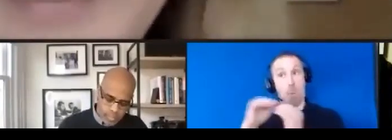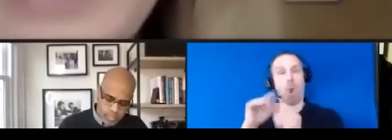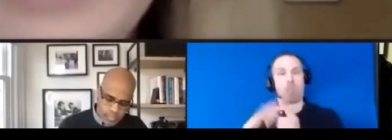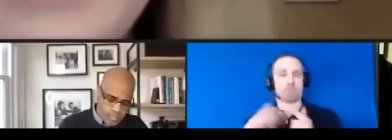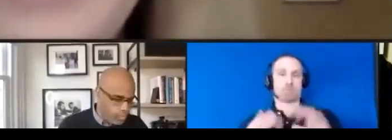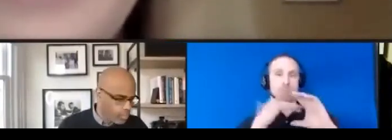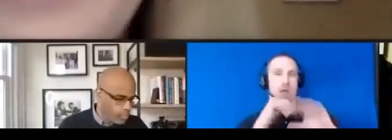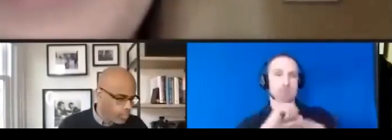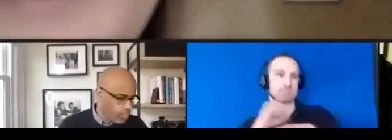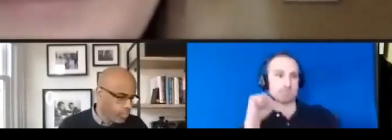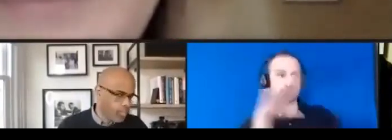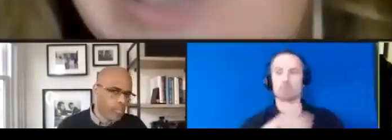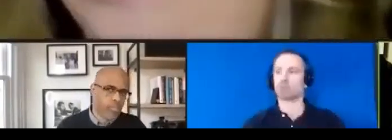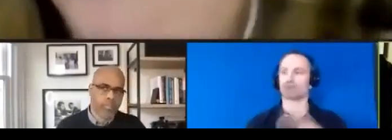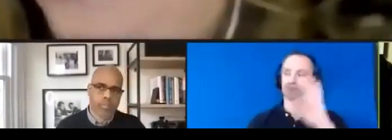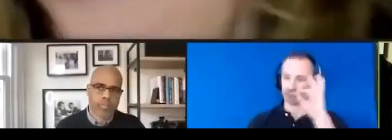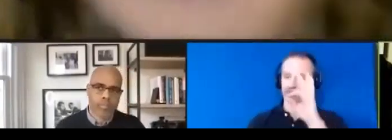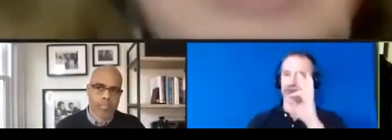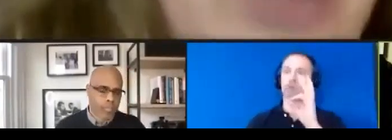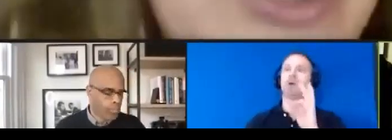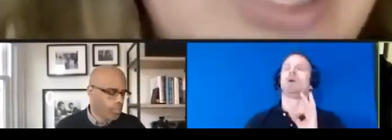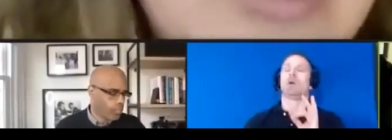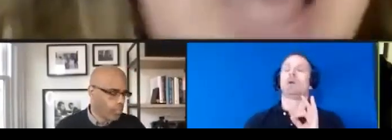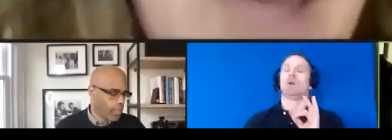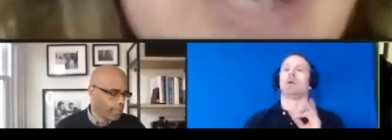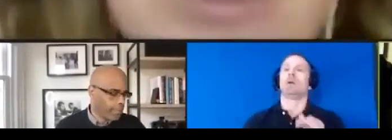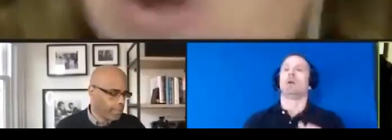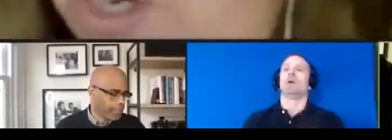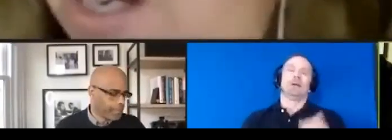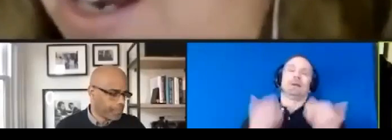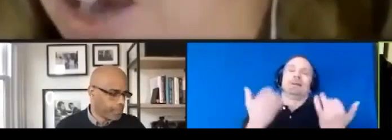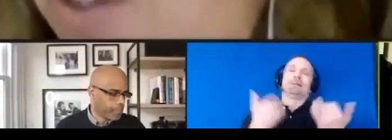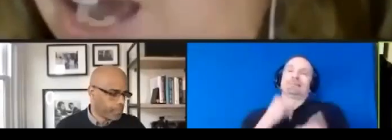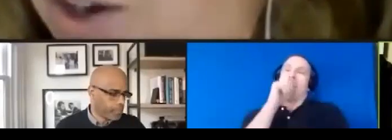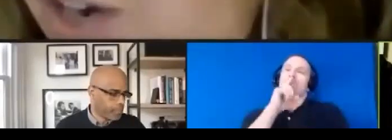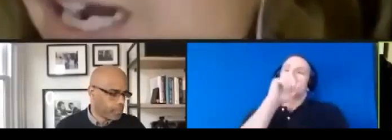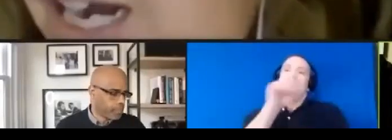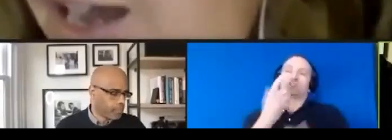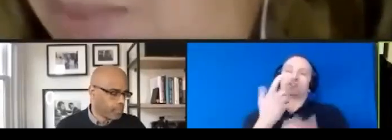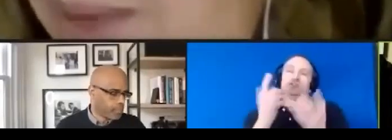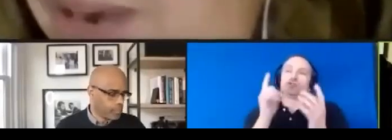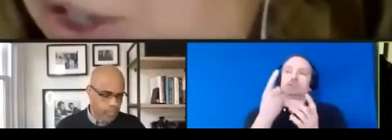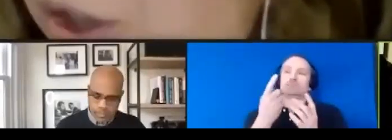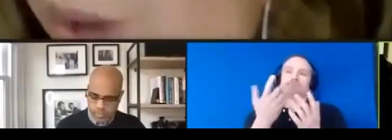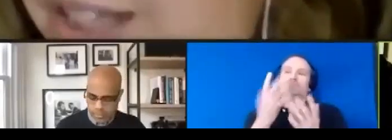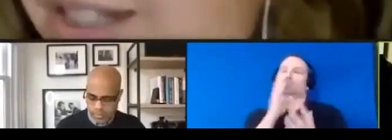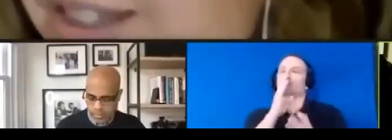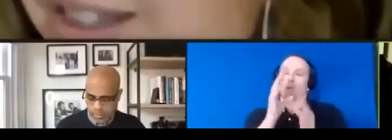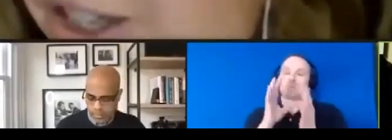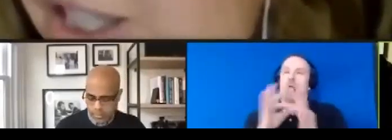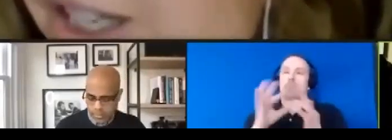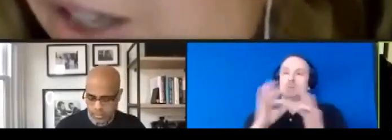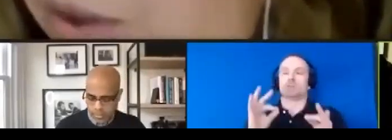esto no es pregunta esto es más un comentario te lo voy a leer a fuerte no sé por qué es necesario para poner